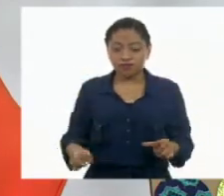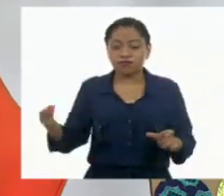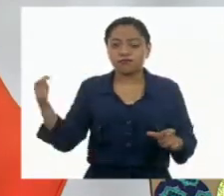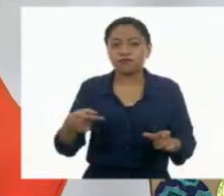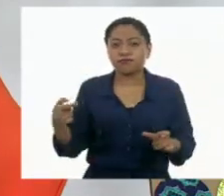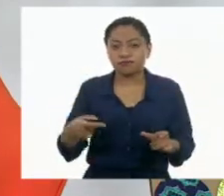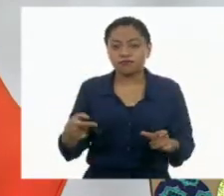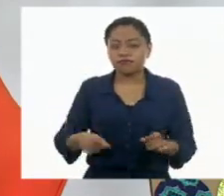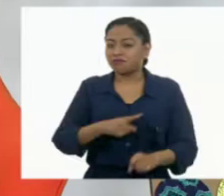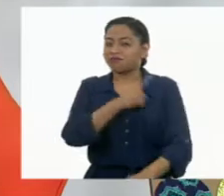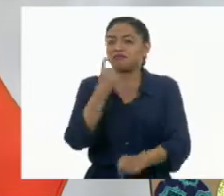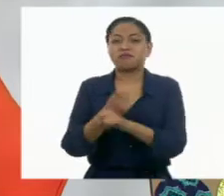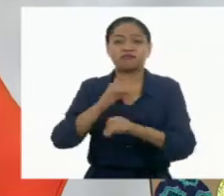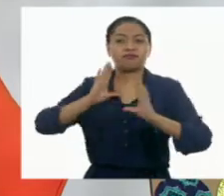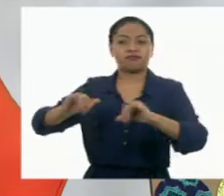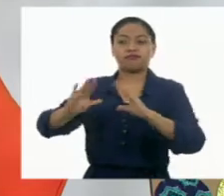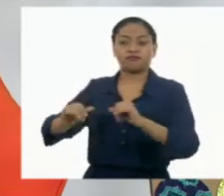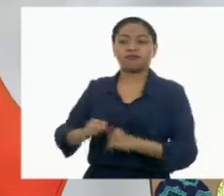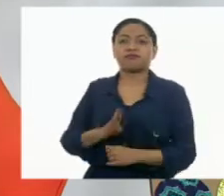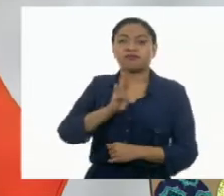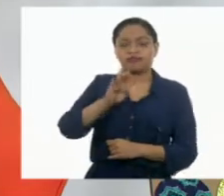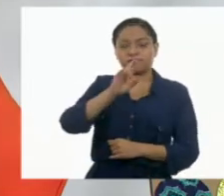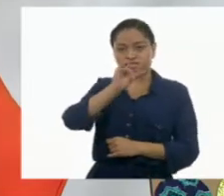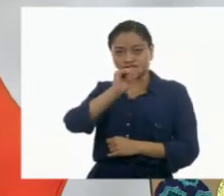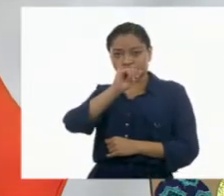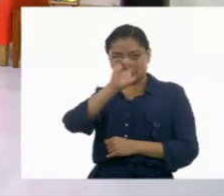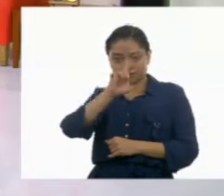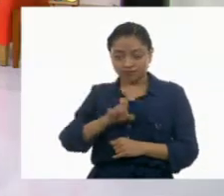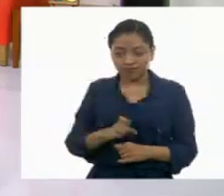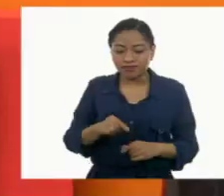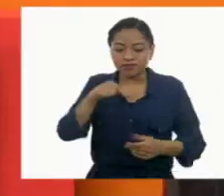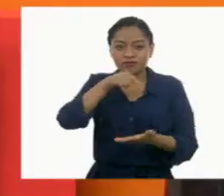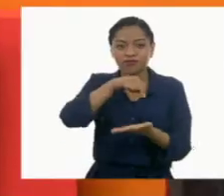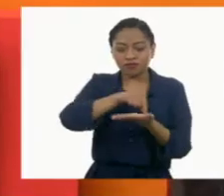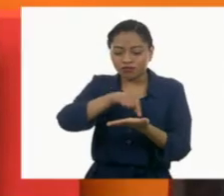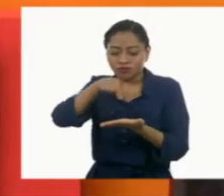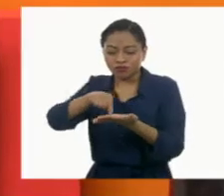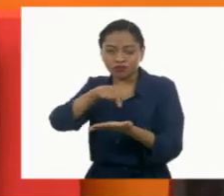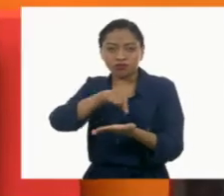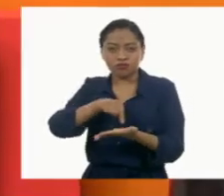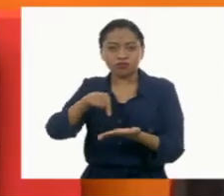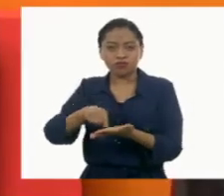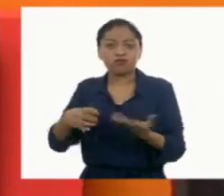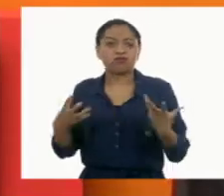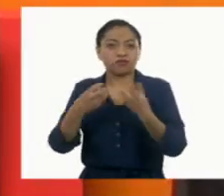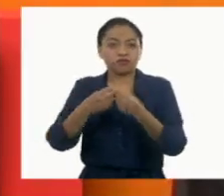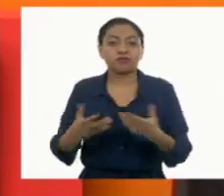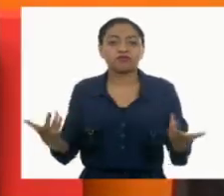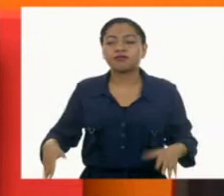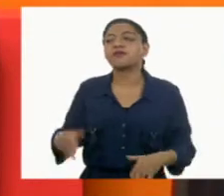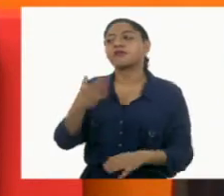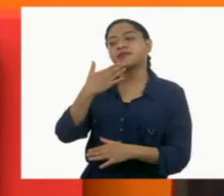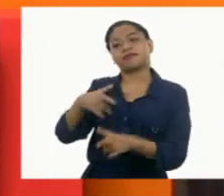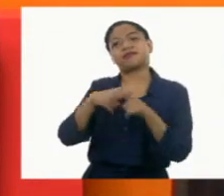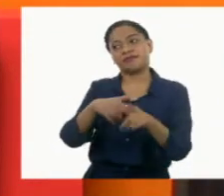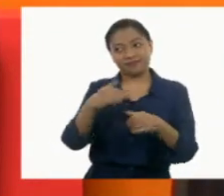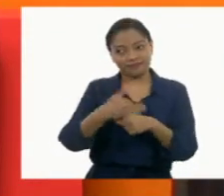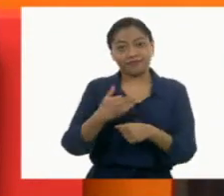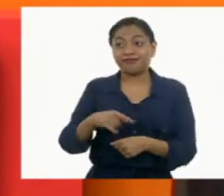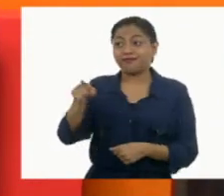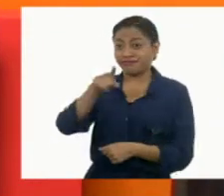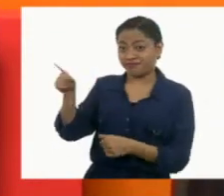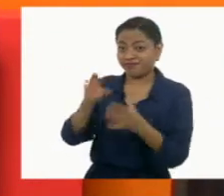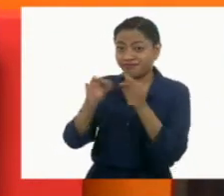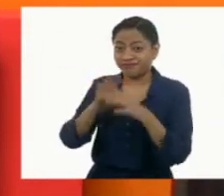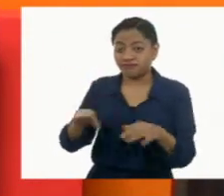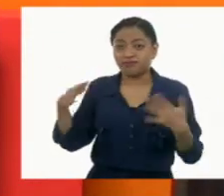base de nuestra enseñanza del sistema Braille, la combinación de puntos. Bueno, vamos a continuar. Muchas gracias, Nancy. Me parece que